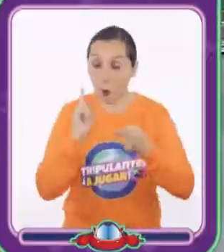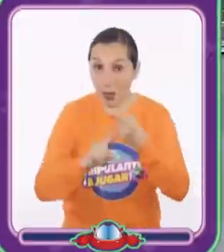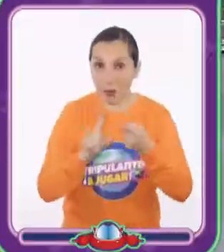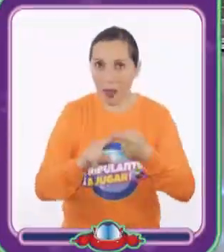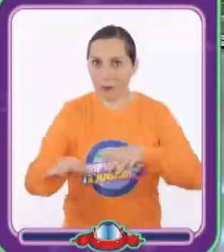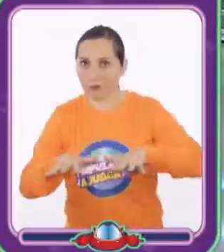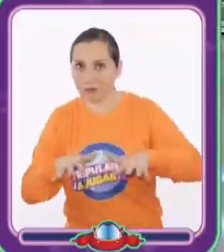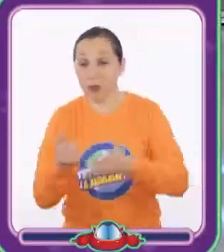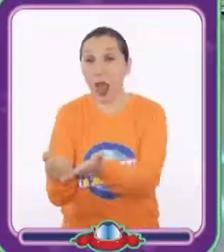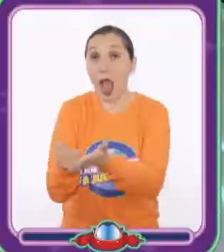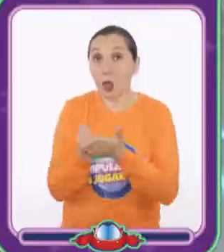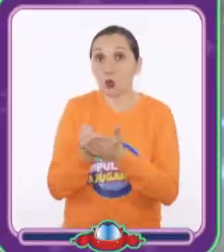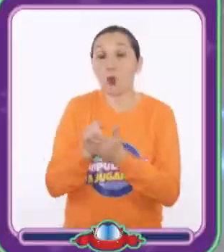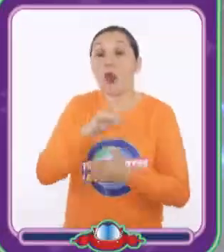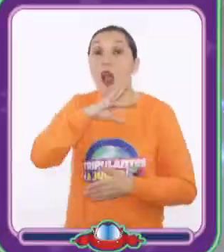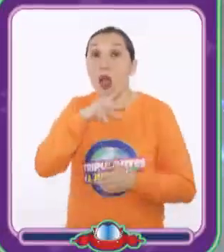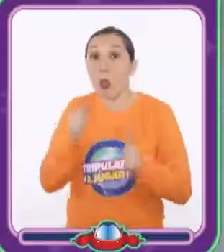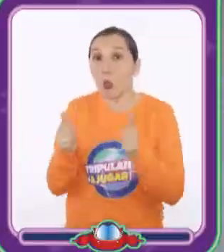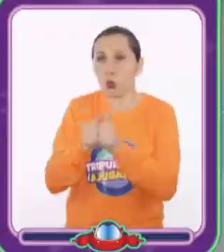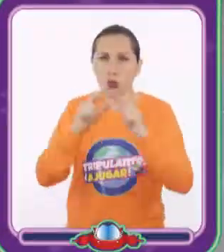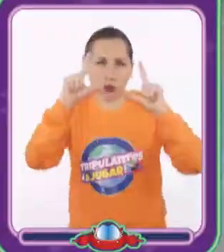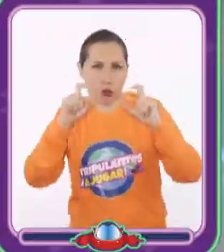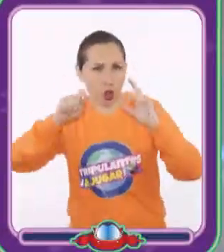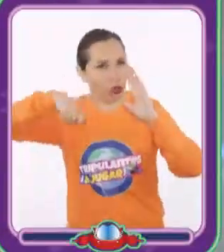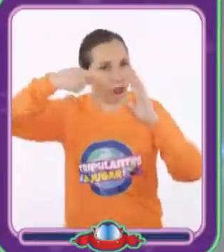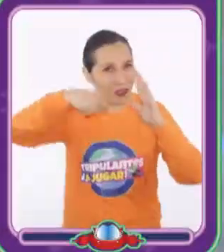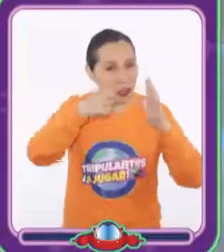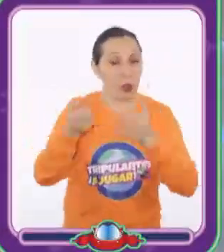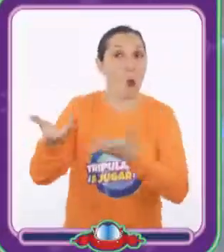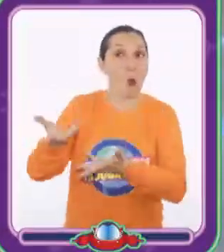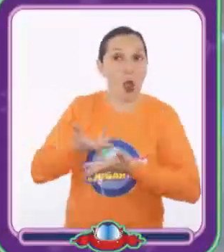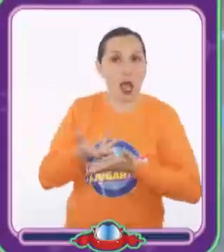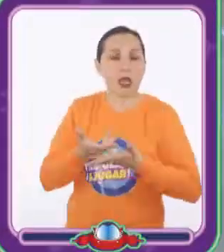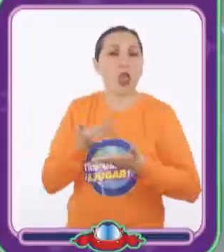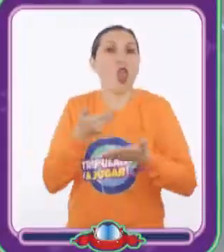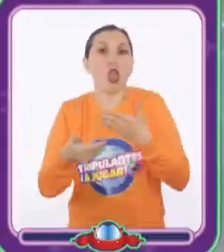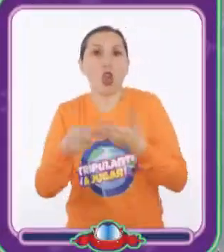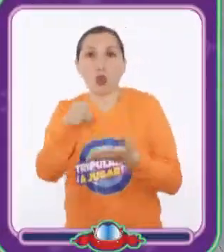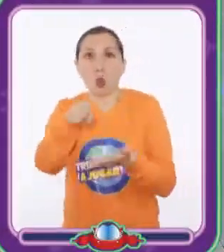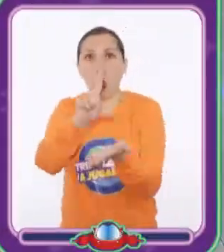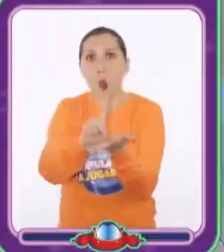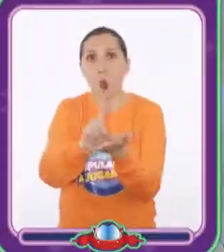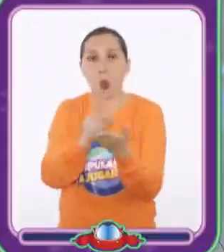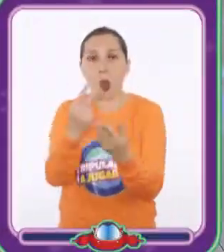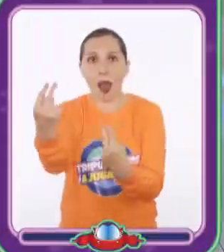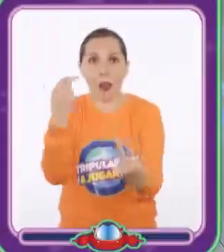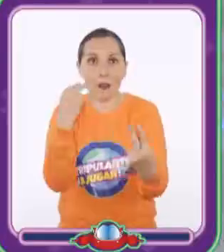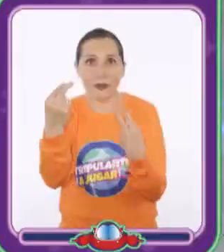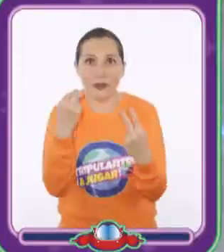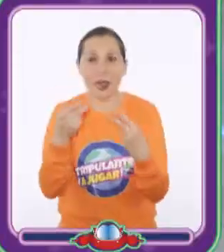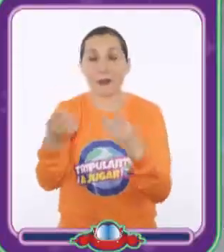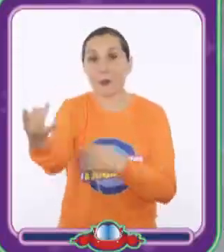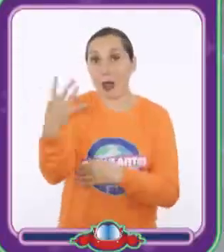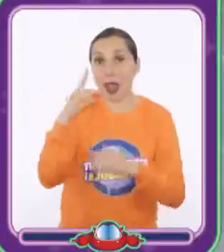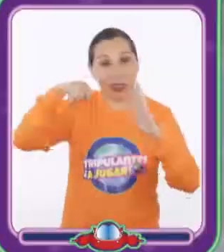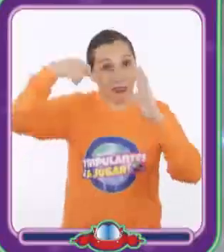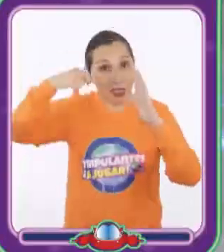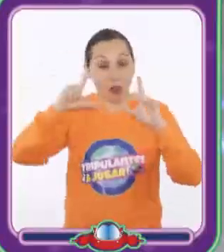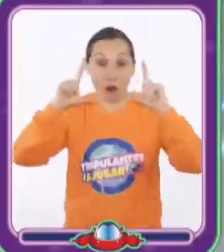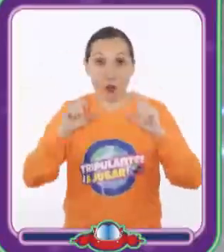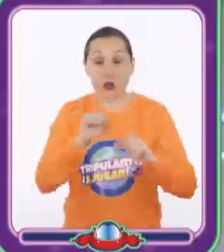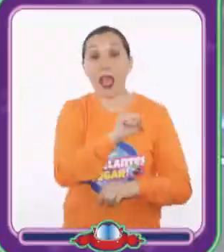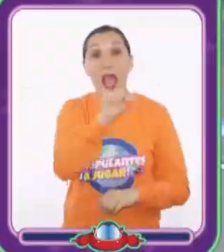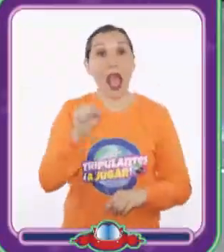participar activamente. Con ayuda de un adulto pueden sacar fotos o videos contándonos desde qué parte de Chile nos ven. Envíenos esos videos o fotos